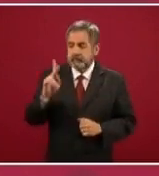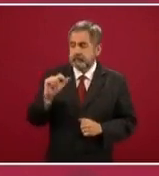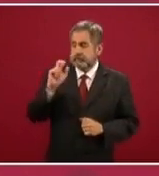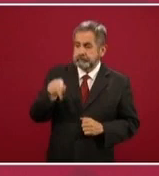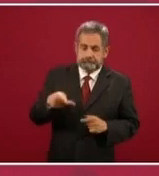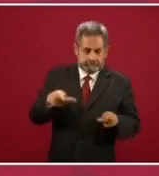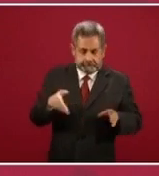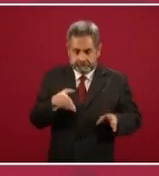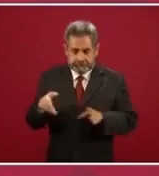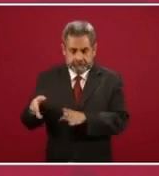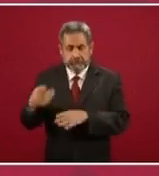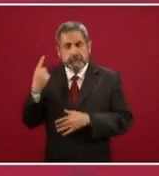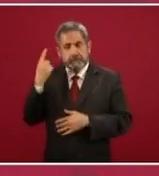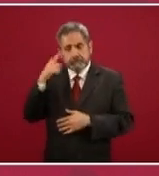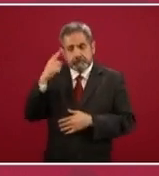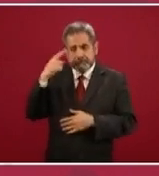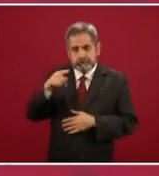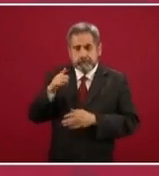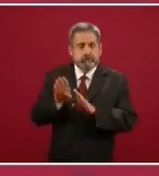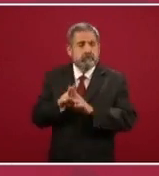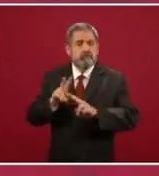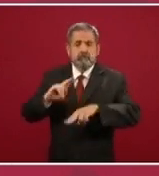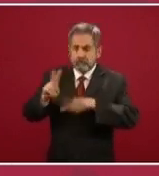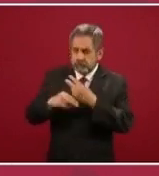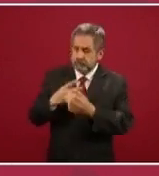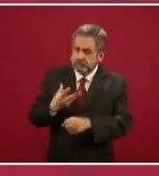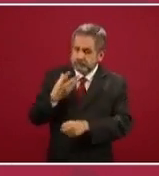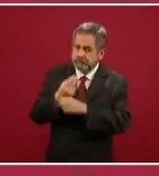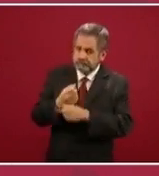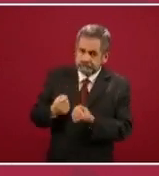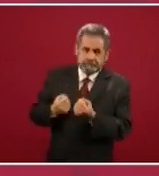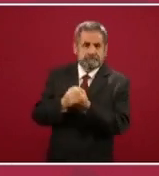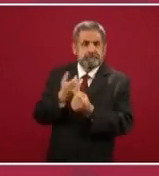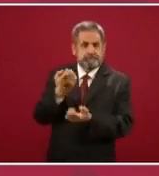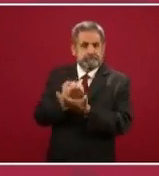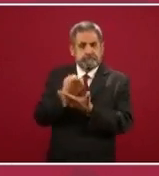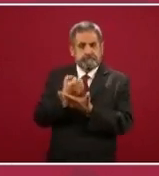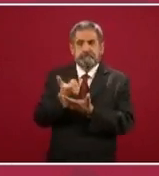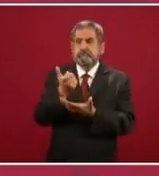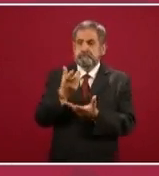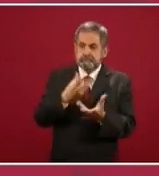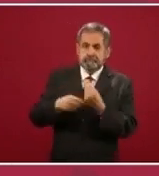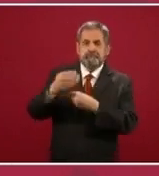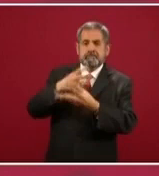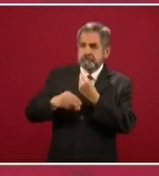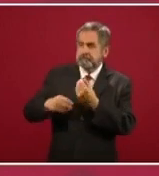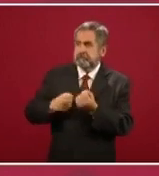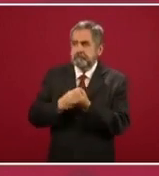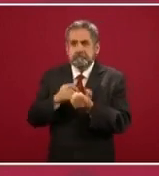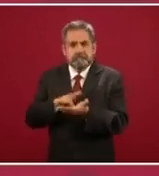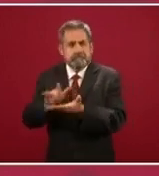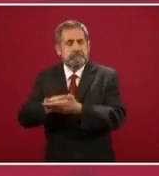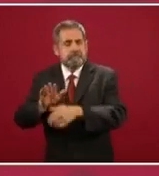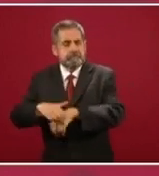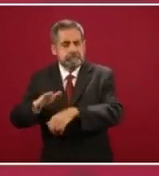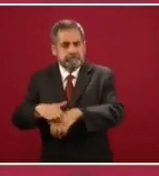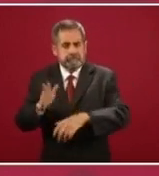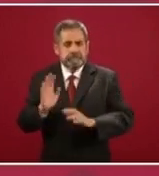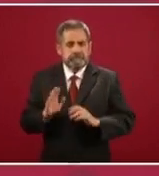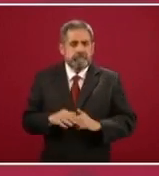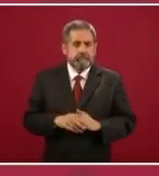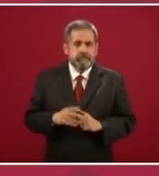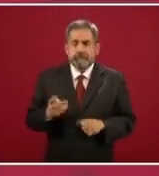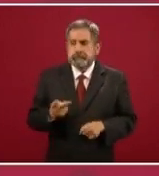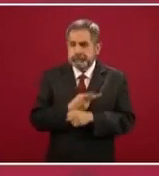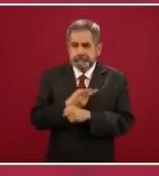planes para la reactivación pronta de la economía, lo